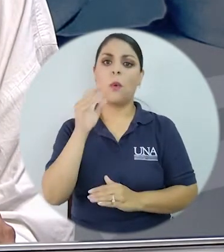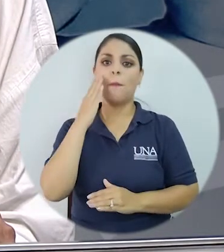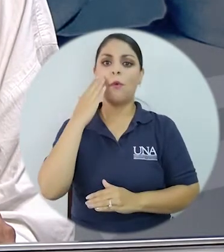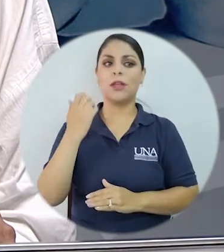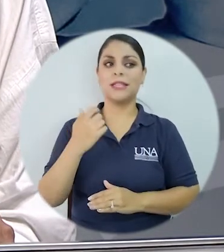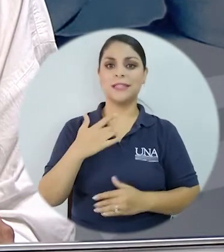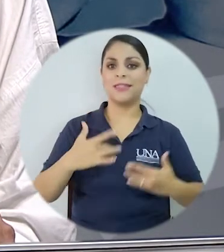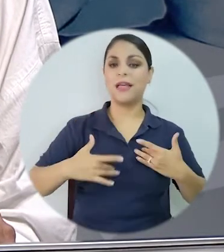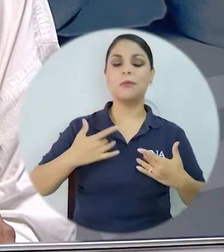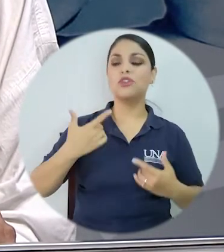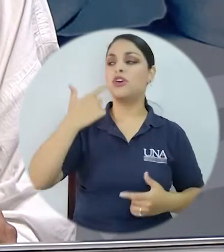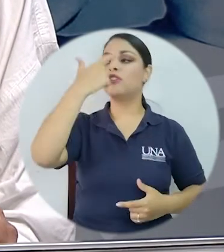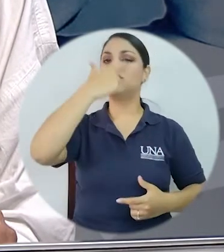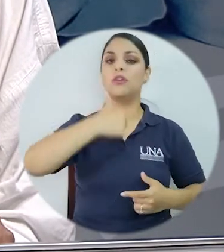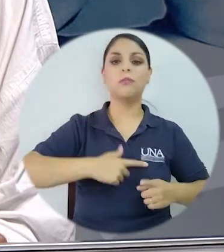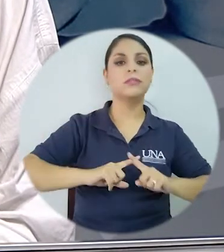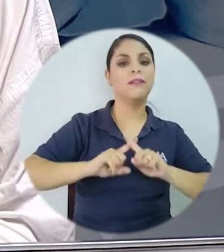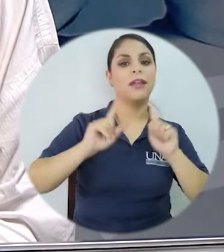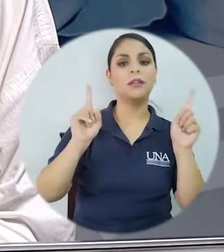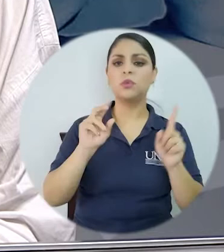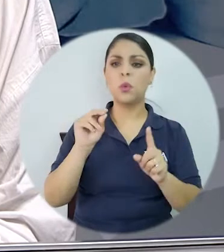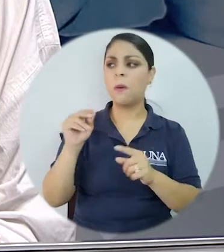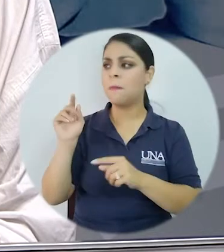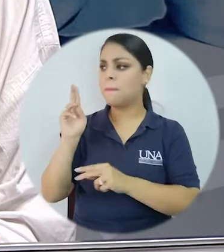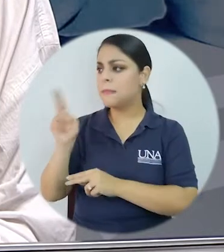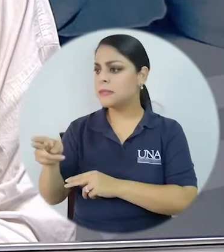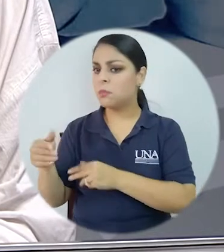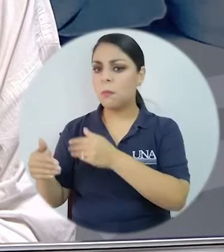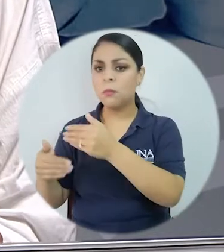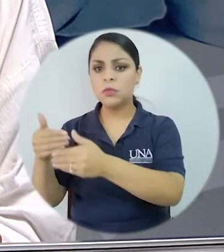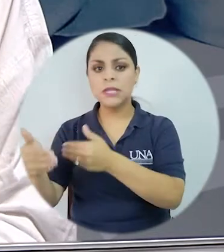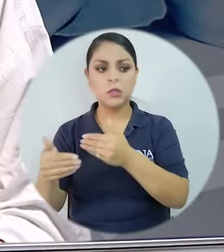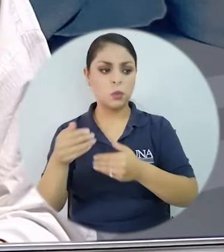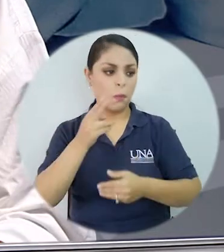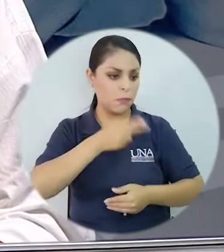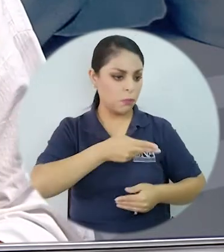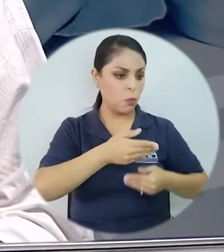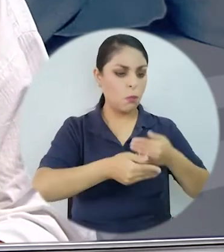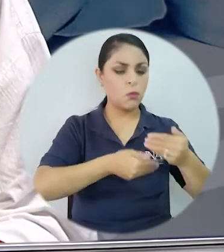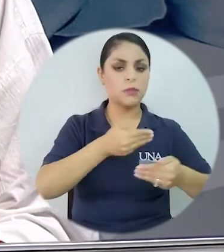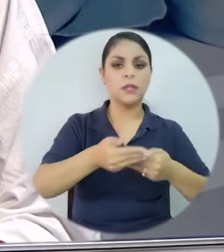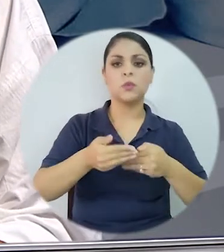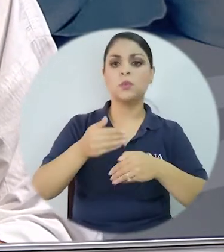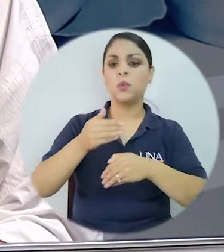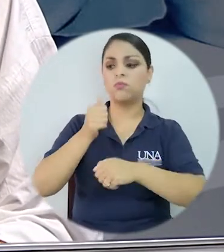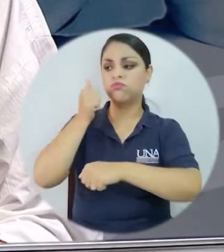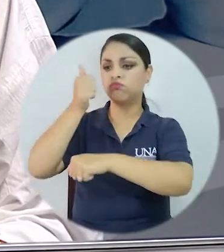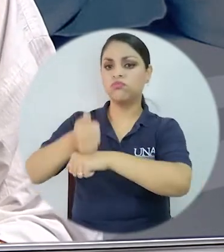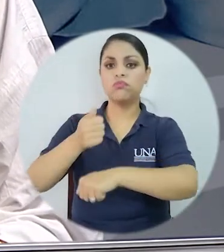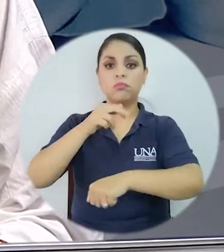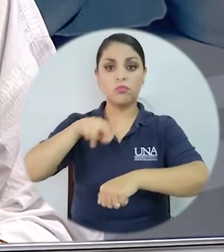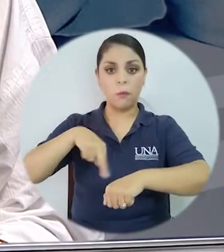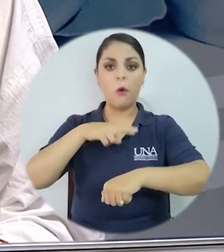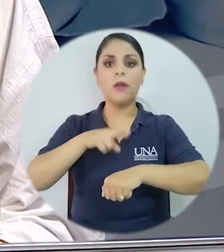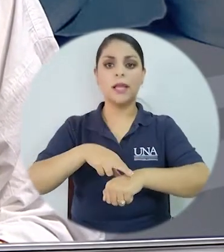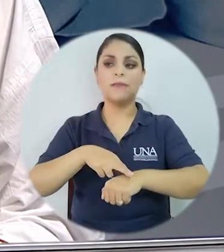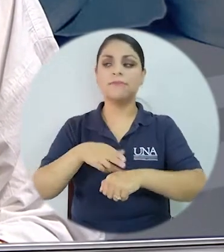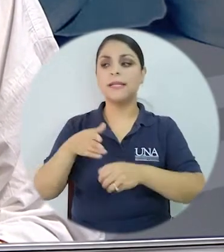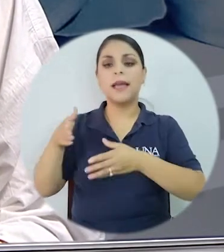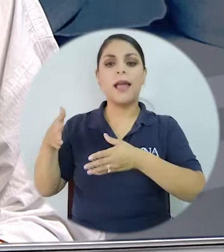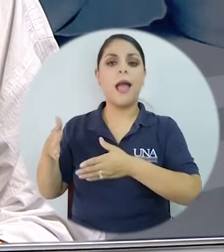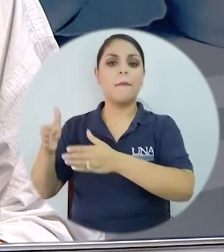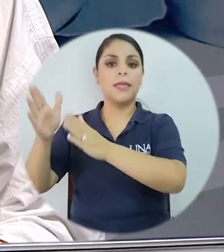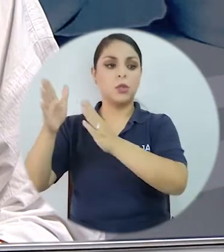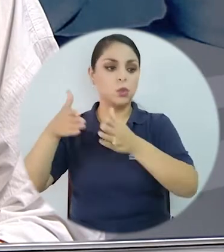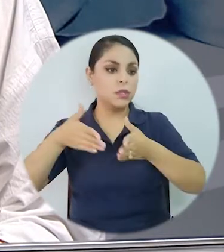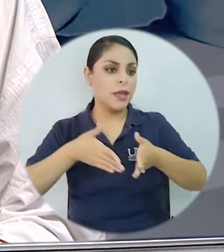nos creamos diferentes, sino porque en el mismo proceso independentista y la construcción de la República, pues fue tomando